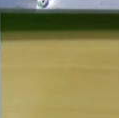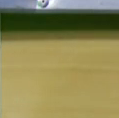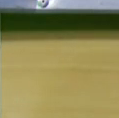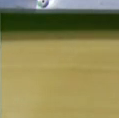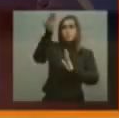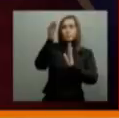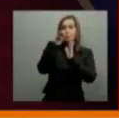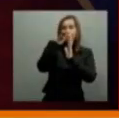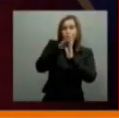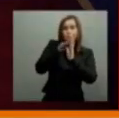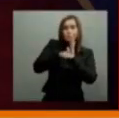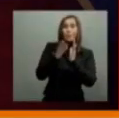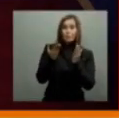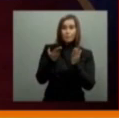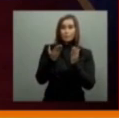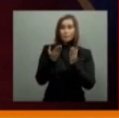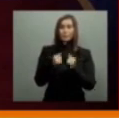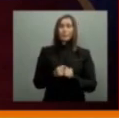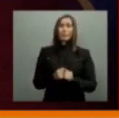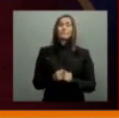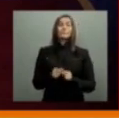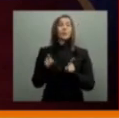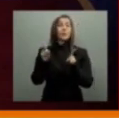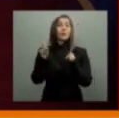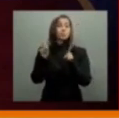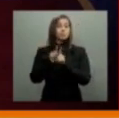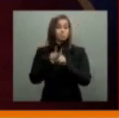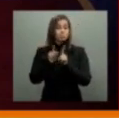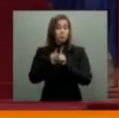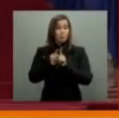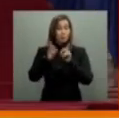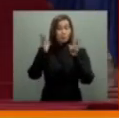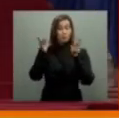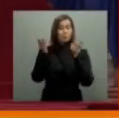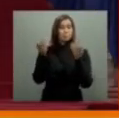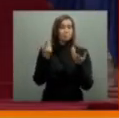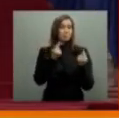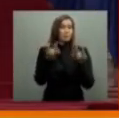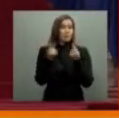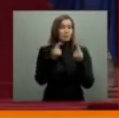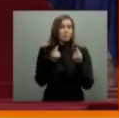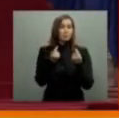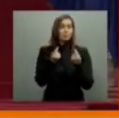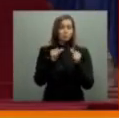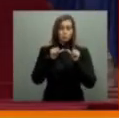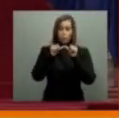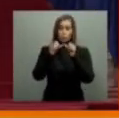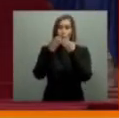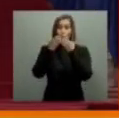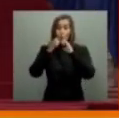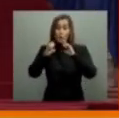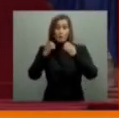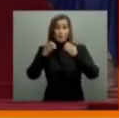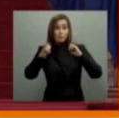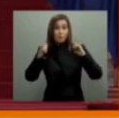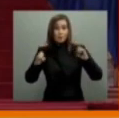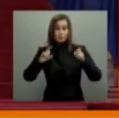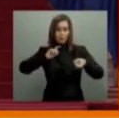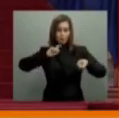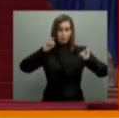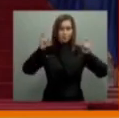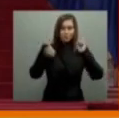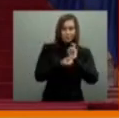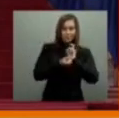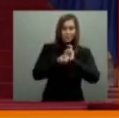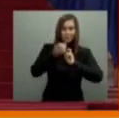el nombramiento de daniel garcía archibald como director de empresa del presidente es decir prácticamente lo mismo pero con diferentes